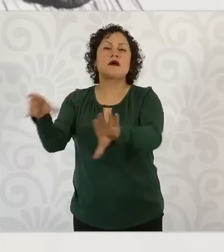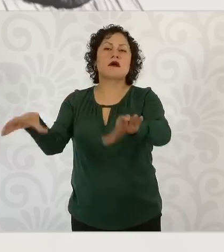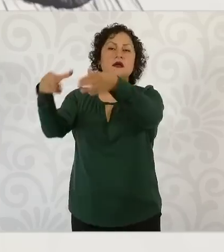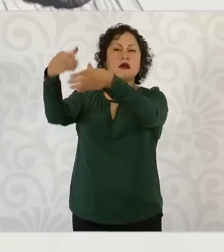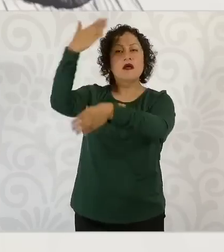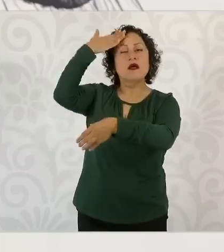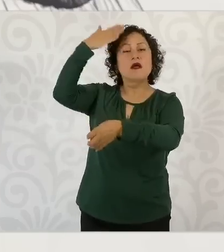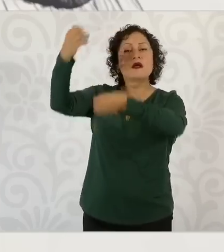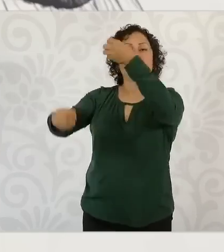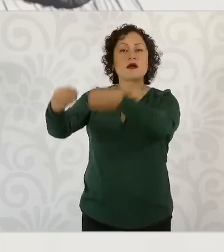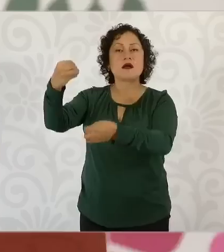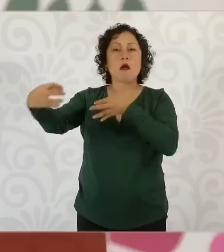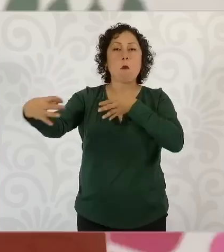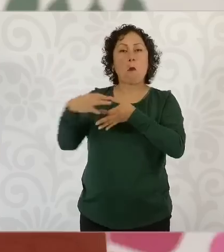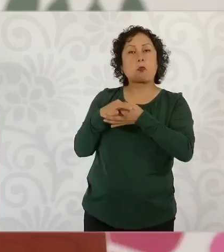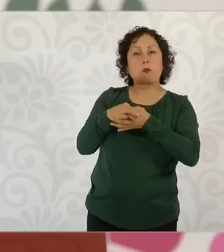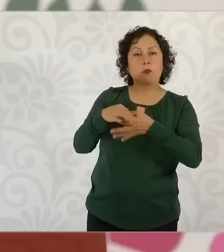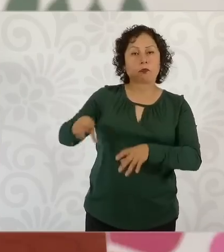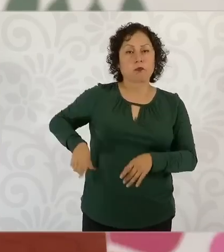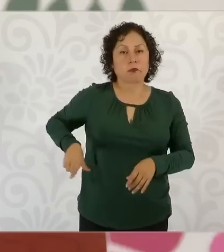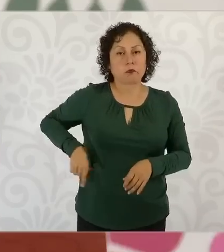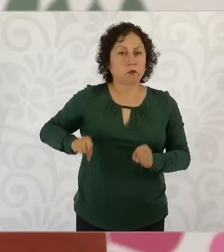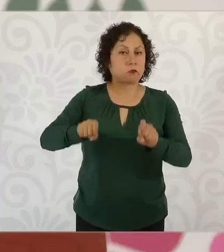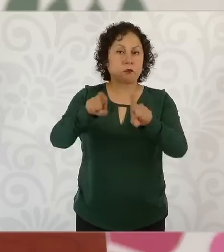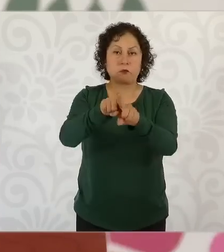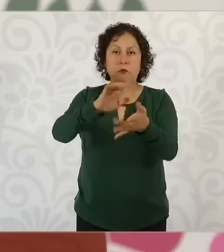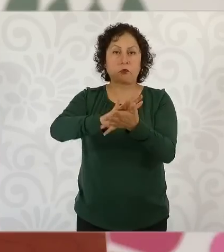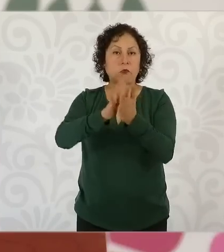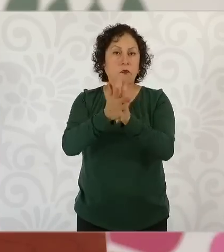aparato más del Estado, vinculado con el presidente.